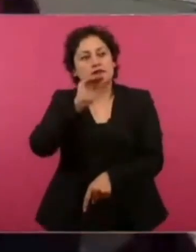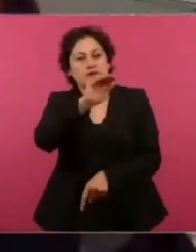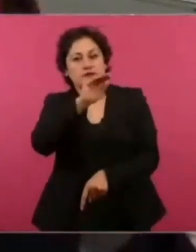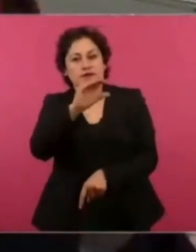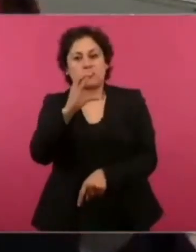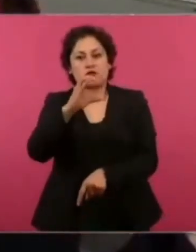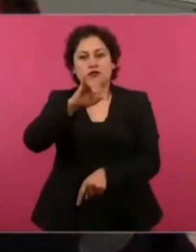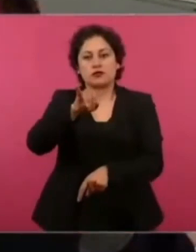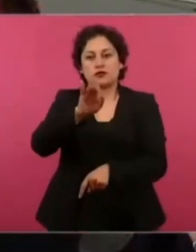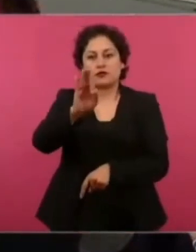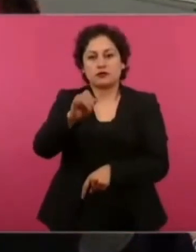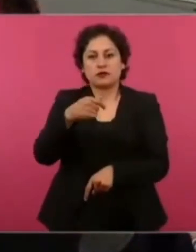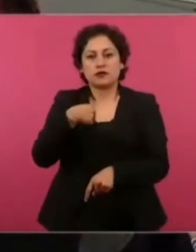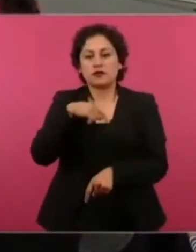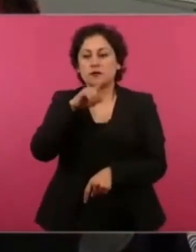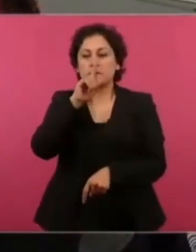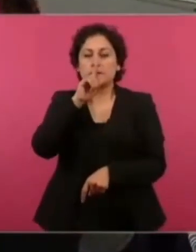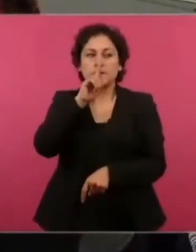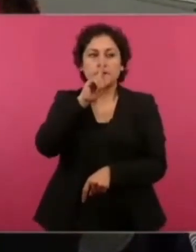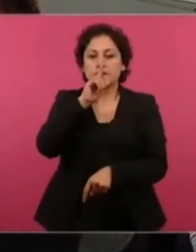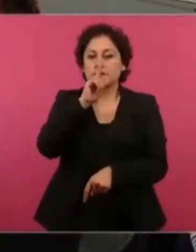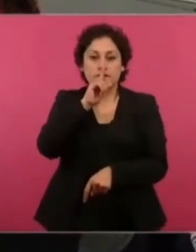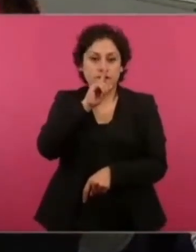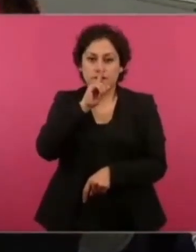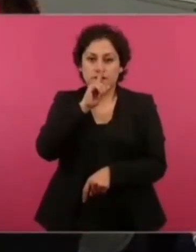pasar a este juez.